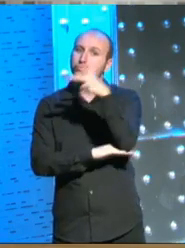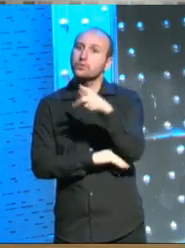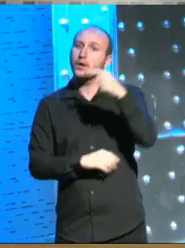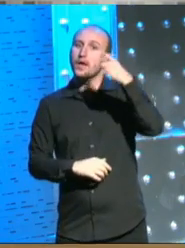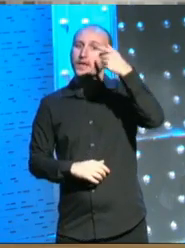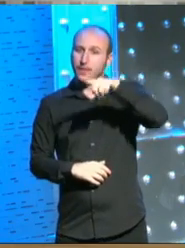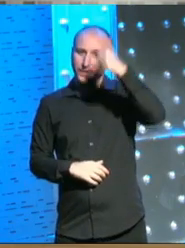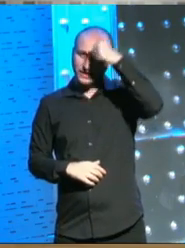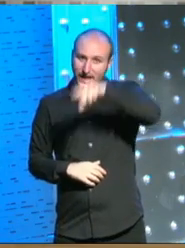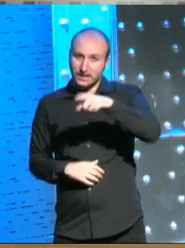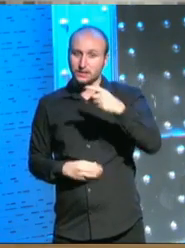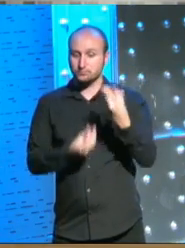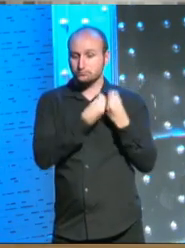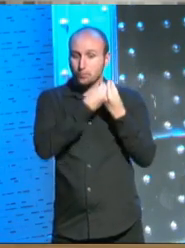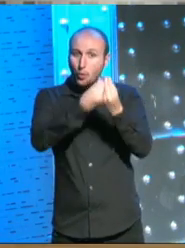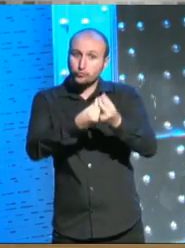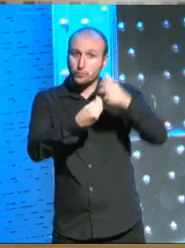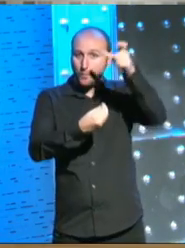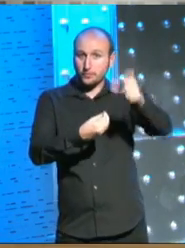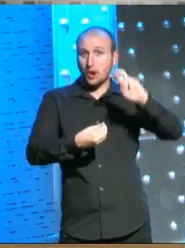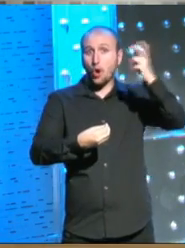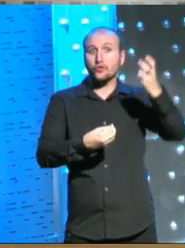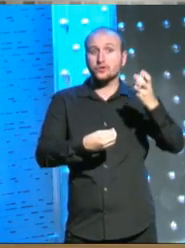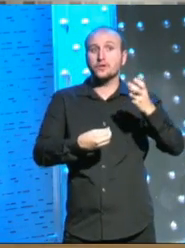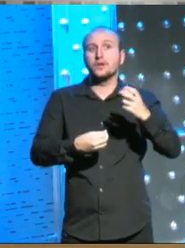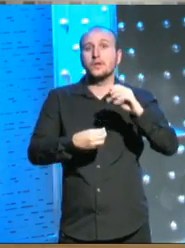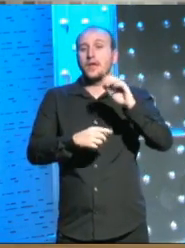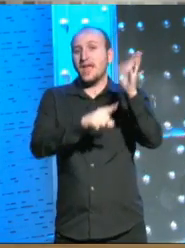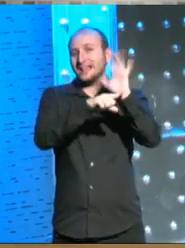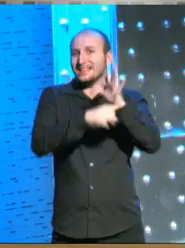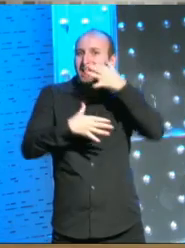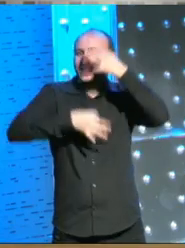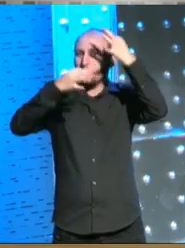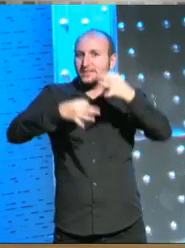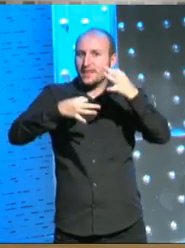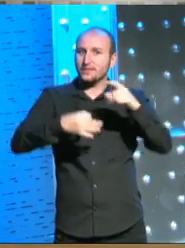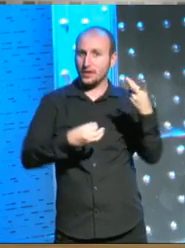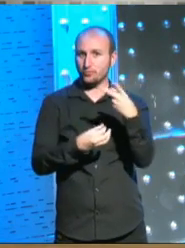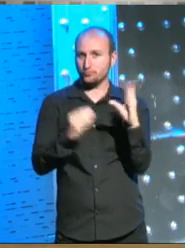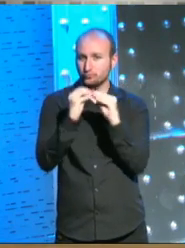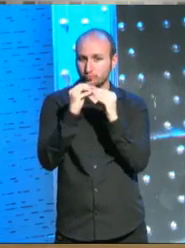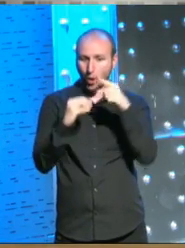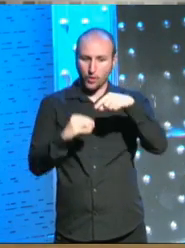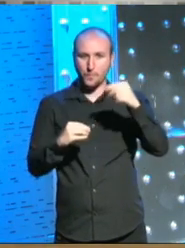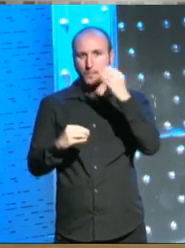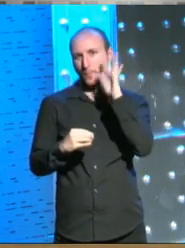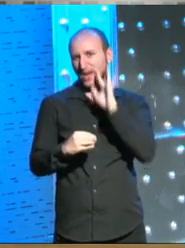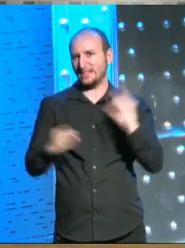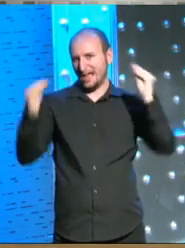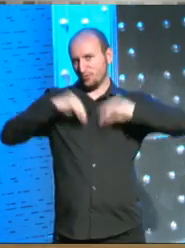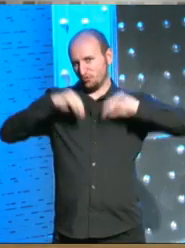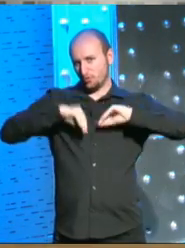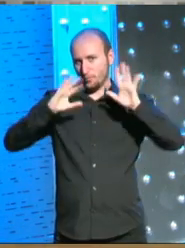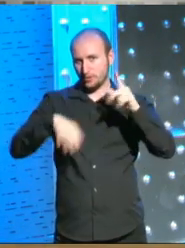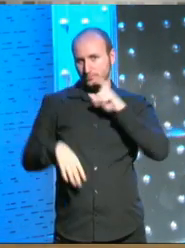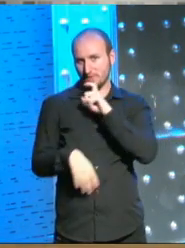con el sociólogo Edgar Morin, quien inventa el llamado cinema verité, cine verdad. Hoy nos parece absurdo, pero les digo que,